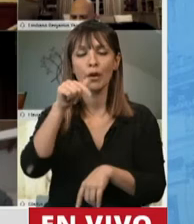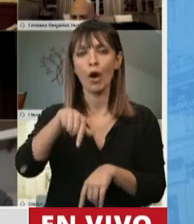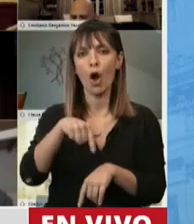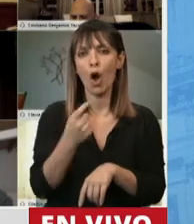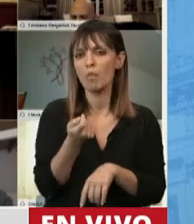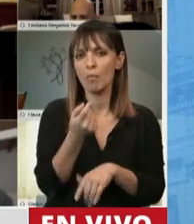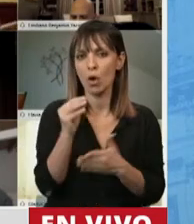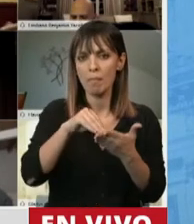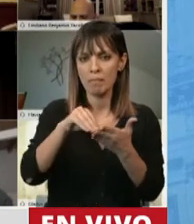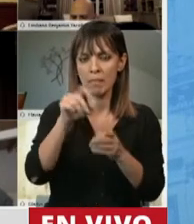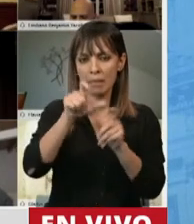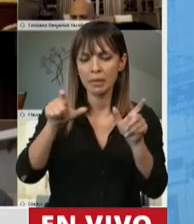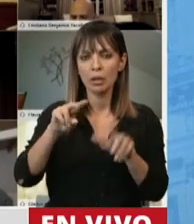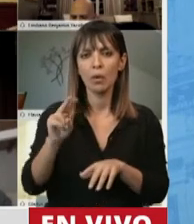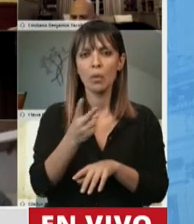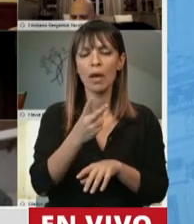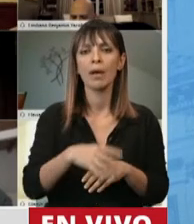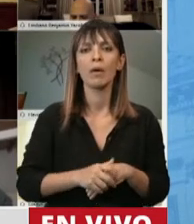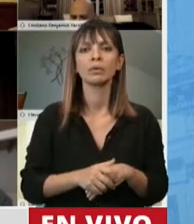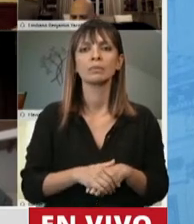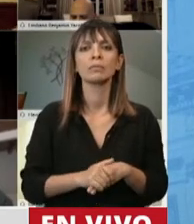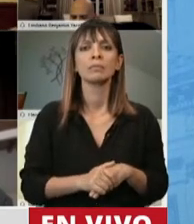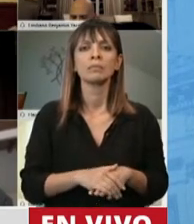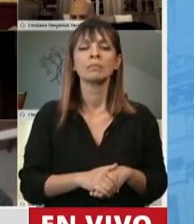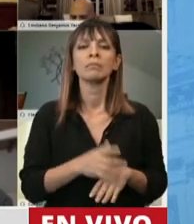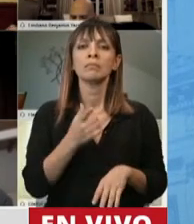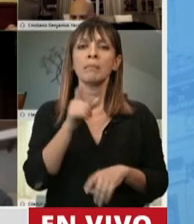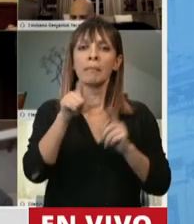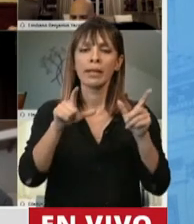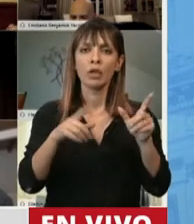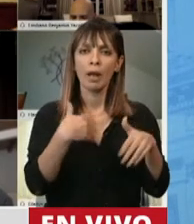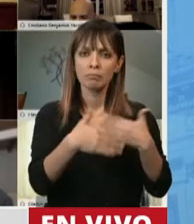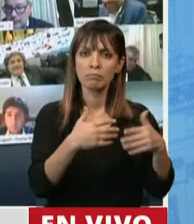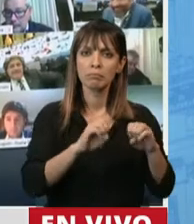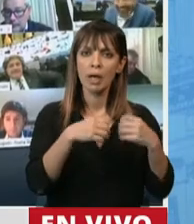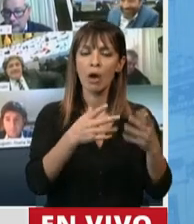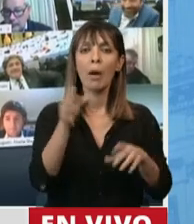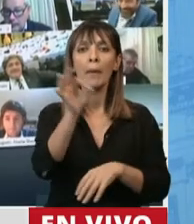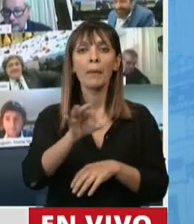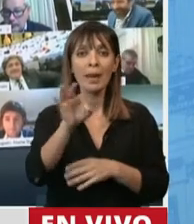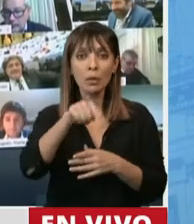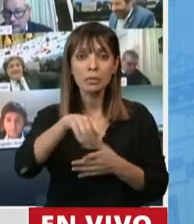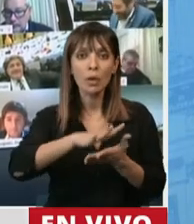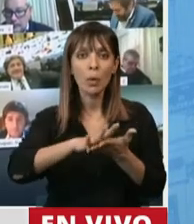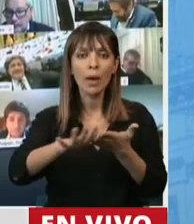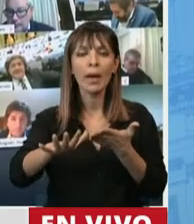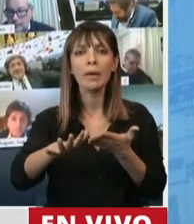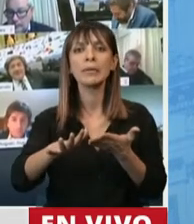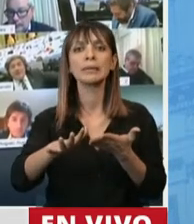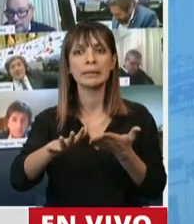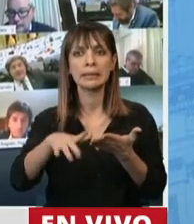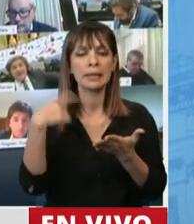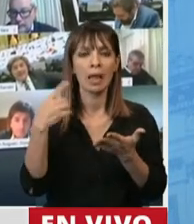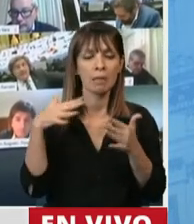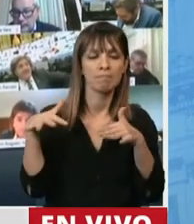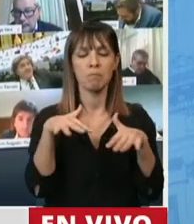unos pocos más, 14,000 pacientes recuperados. Y la verdad que este virus nuevo ha puesto en